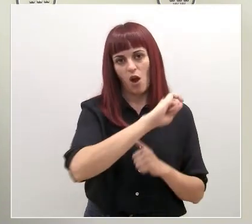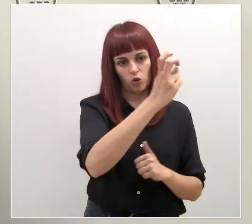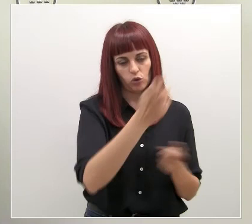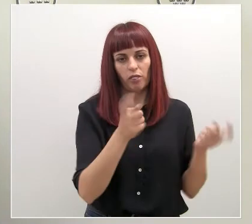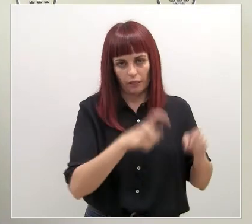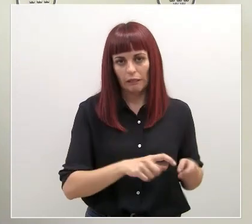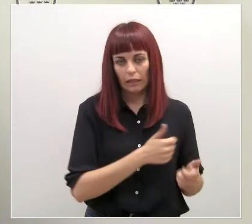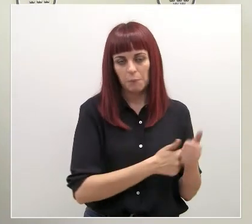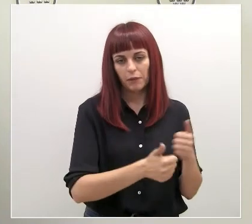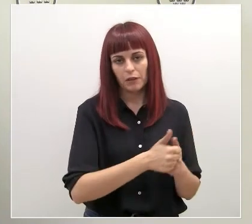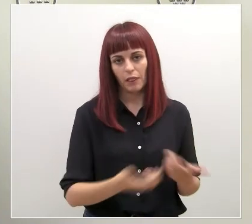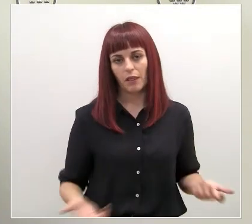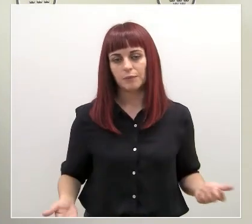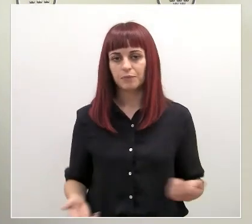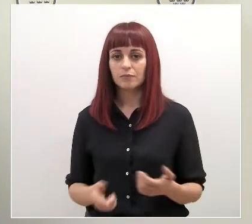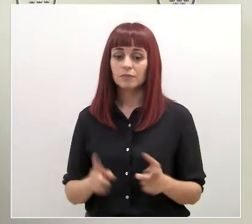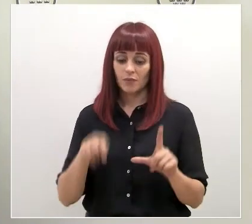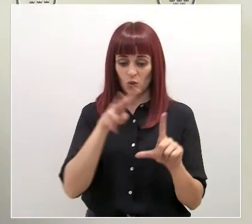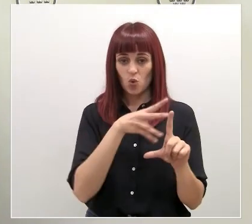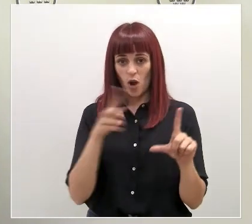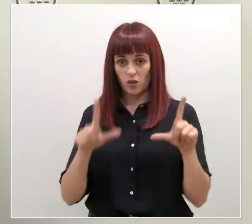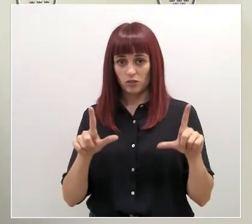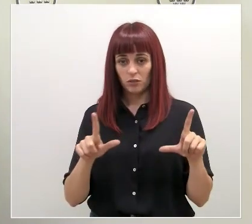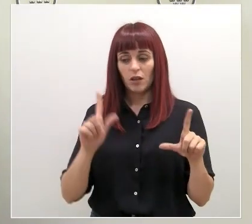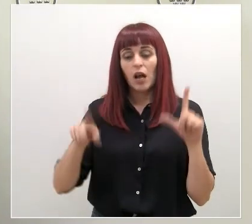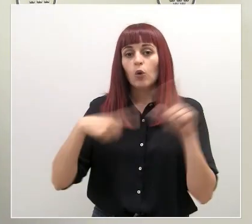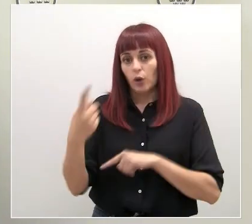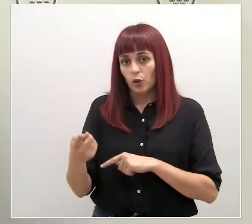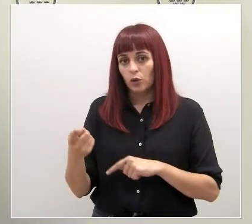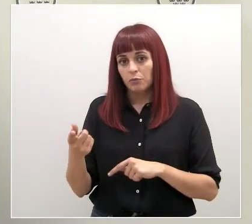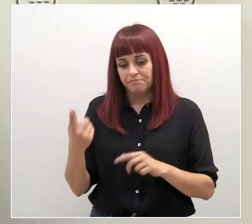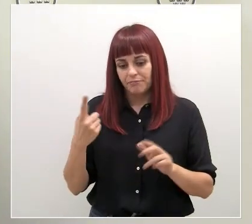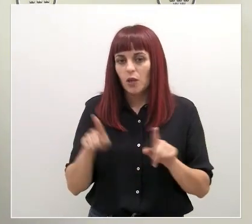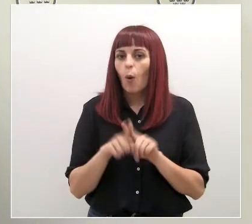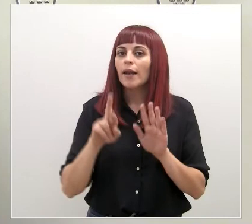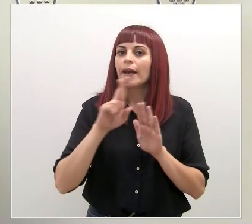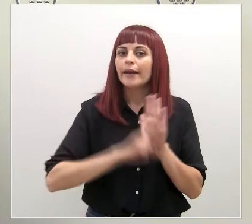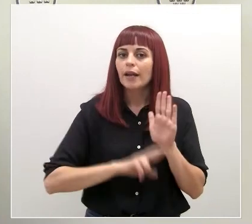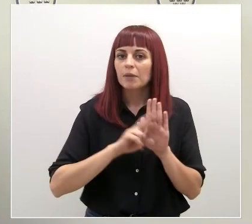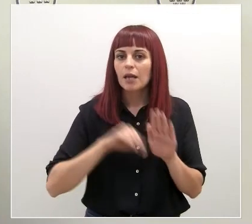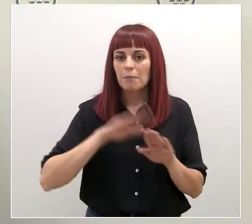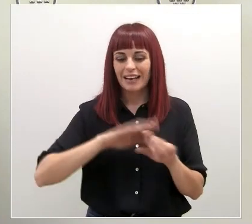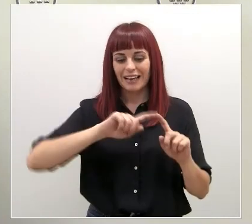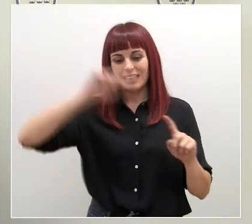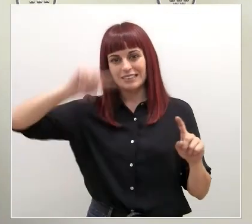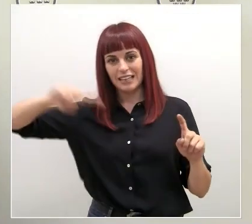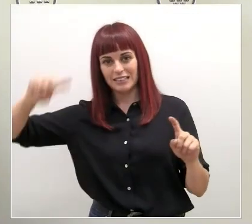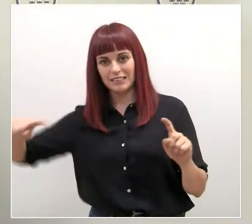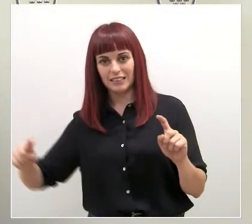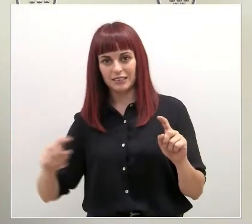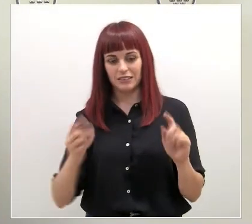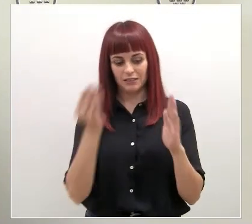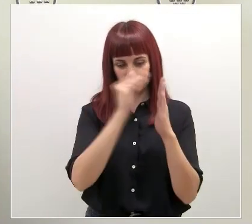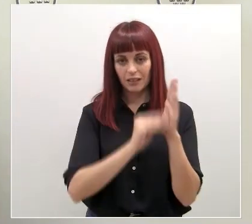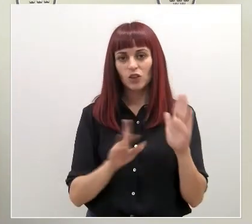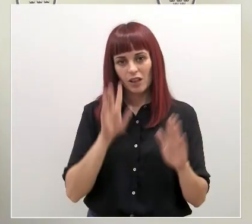en unos cuadros donde luego se transmitirá la vacunación reglamentaria para recogerlo en las estadísticas. Por tanto, que